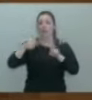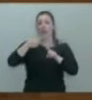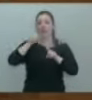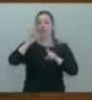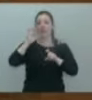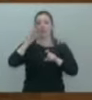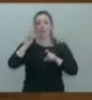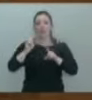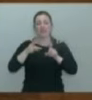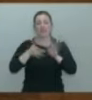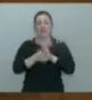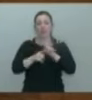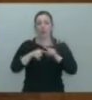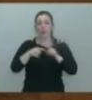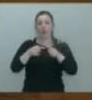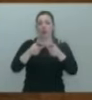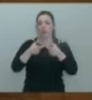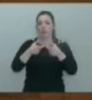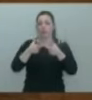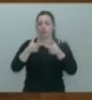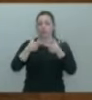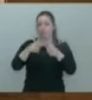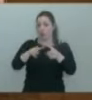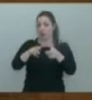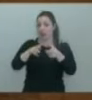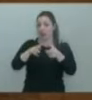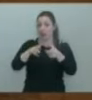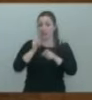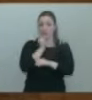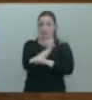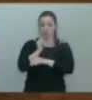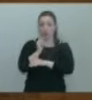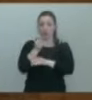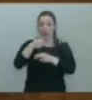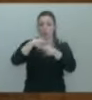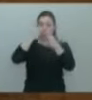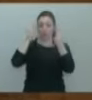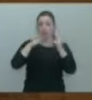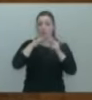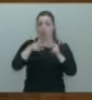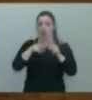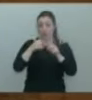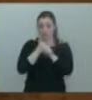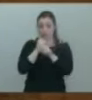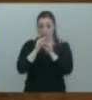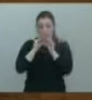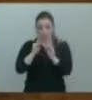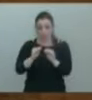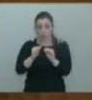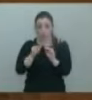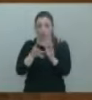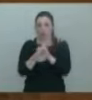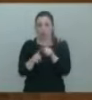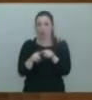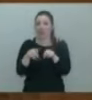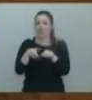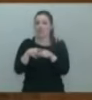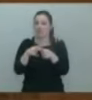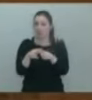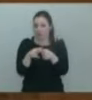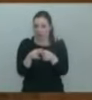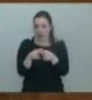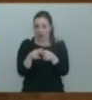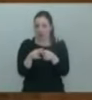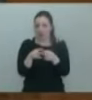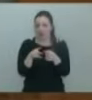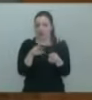una unidad institucional pública, debido a que su actividad era y es meramente instrumental, ya que no